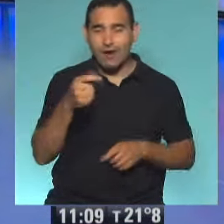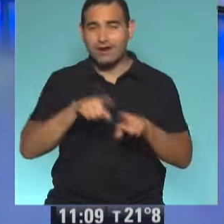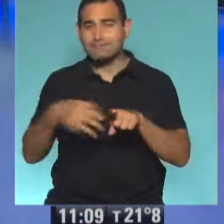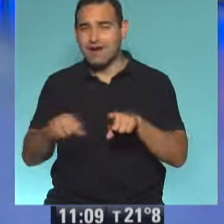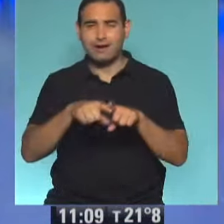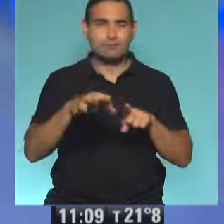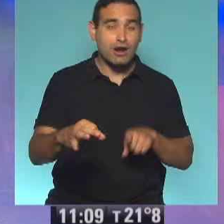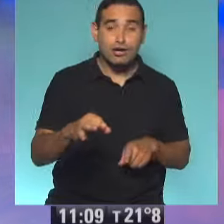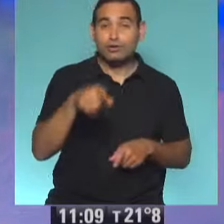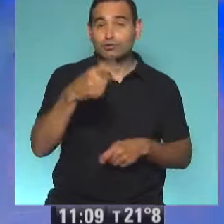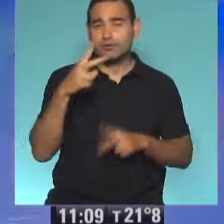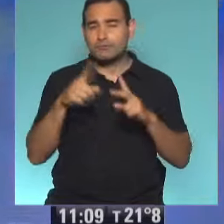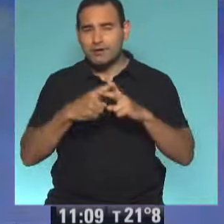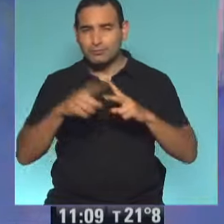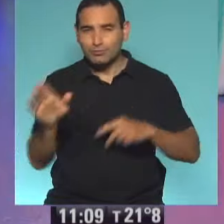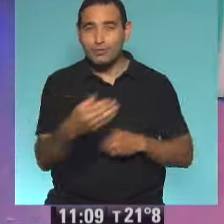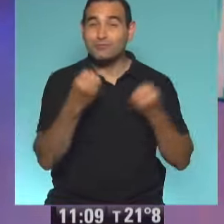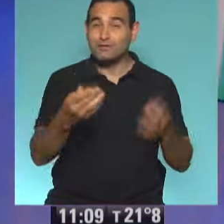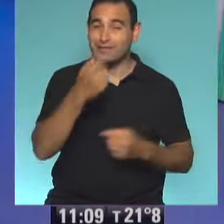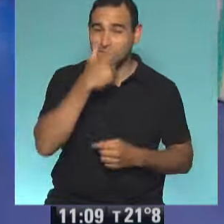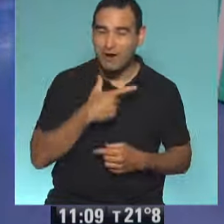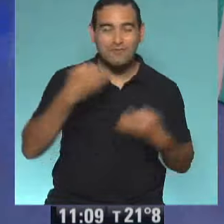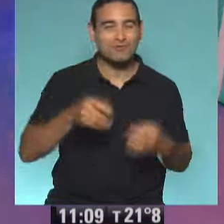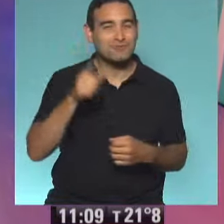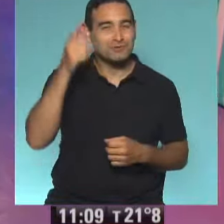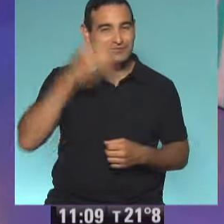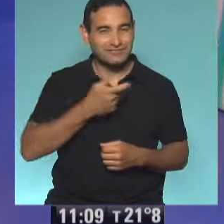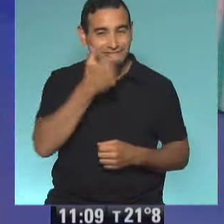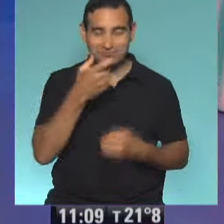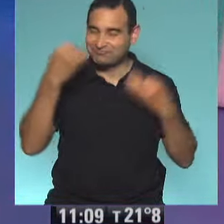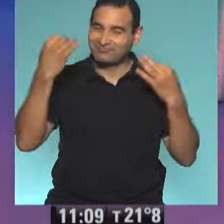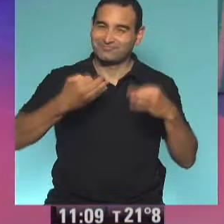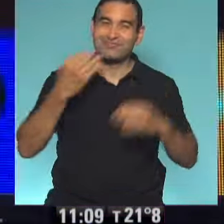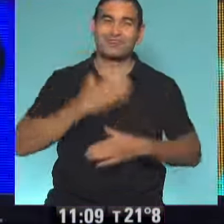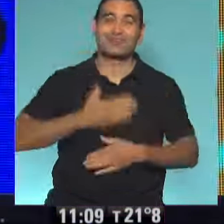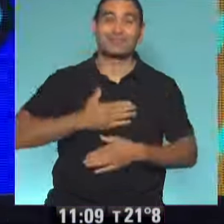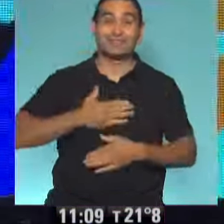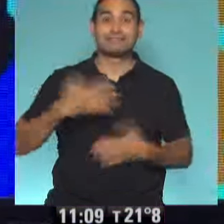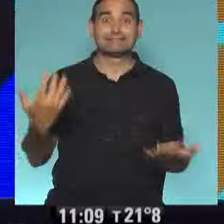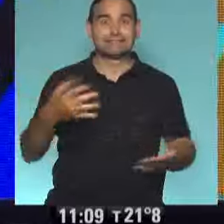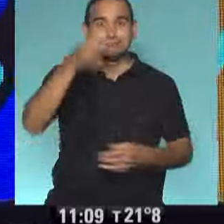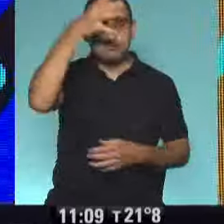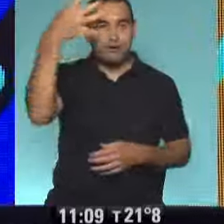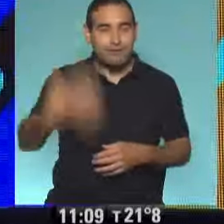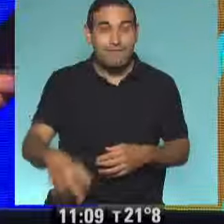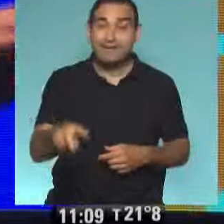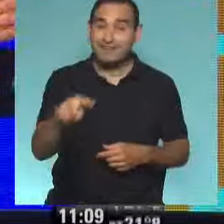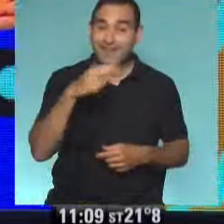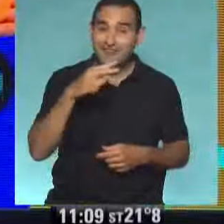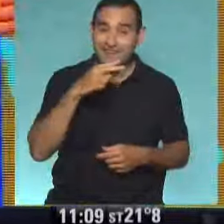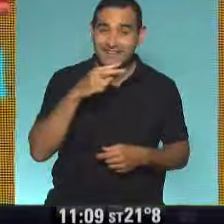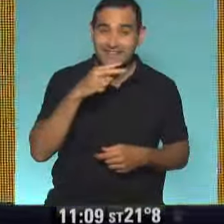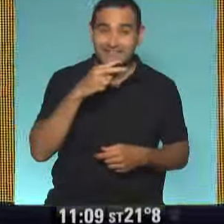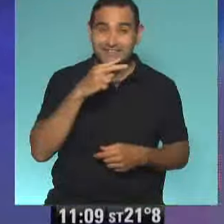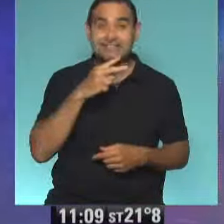los hermanitos. Las primas y los primitos. ¿Cómo estás, Mar? Muy bien. ¿Cómo estás vos, Agustina? Bien, muy contenta. Llegamos al final de la semana. Viernes. ¿A quién